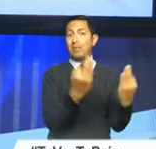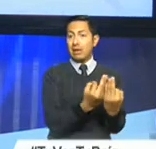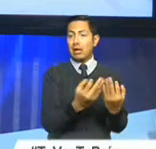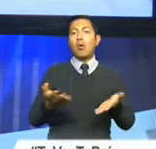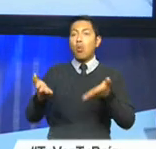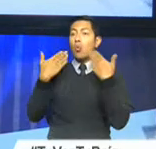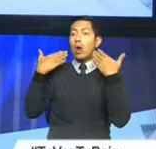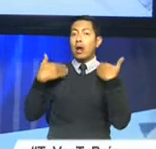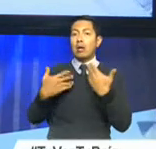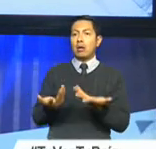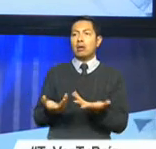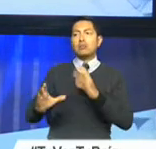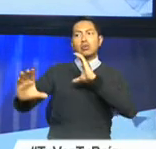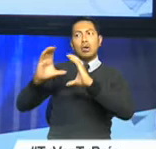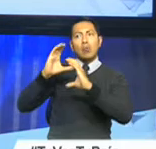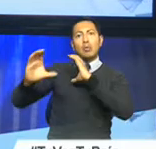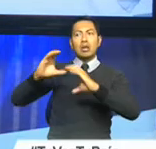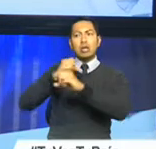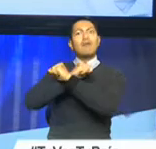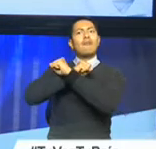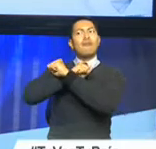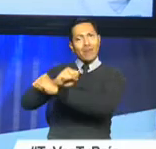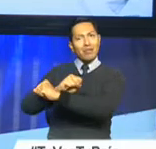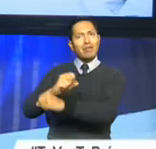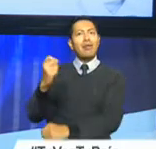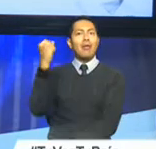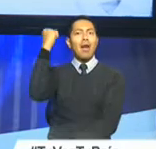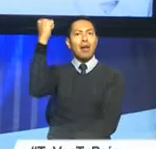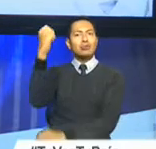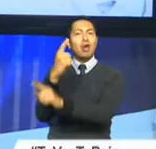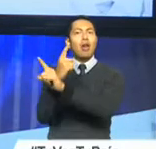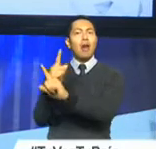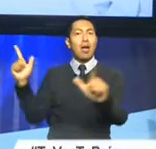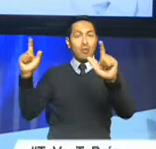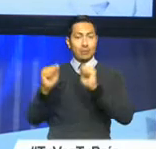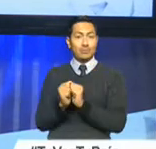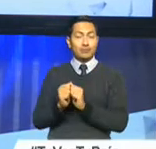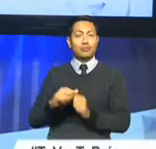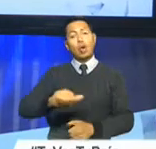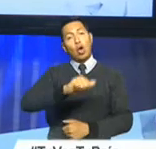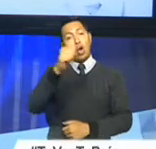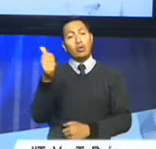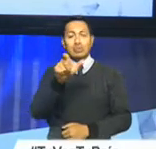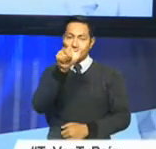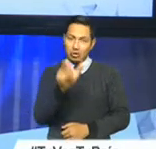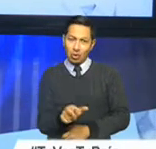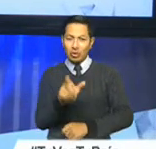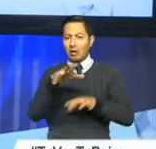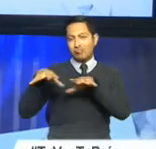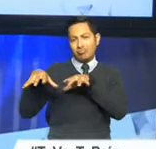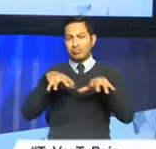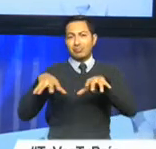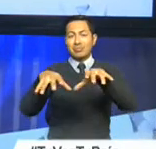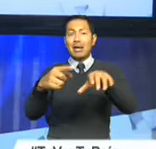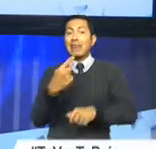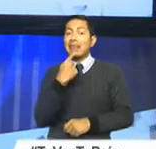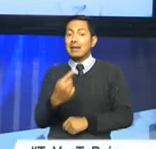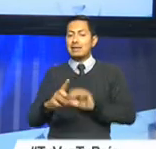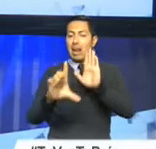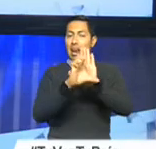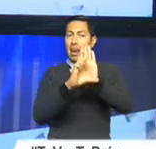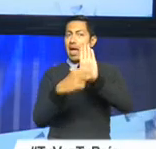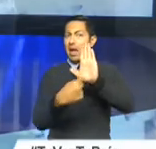séptima mesa de diálogos de la comunicación. Otros activistas sociales también destacaron las bondades de la ley para el desarrollo de la producción